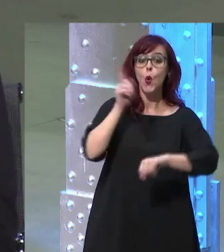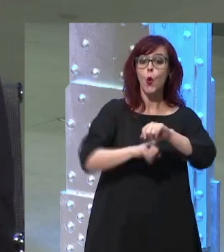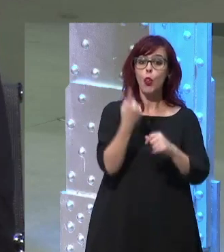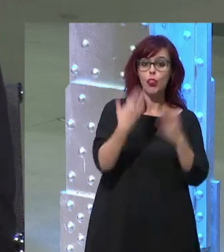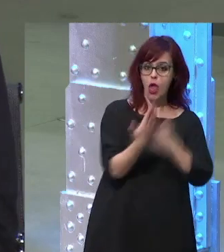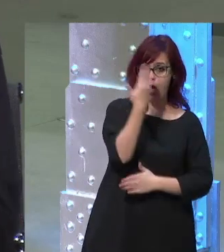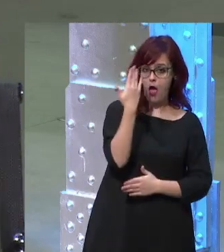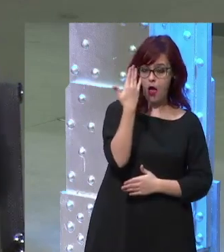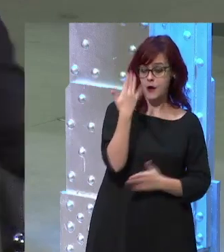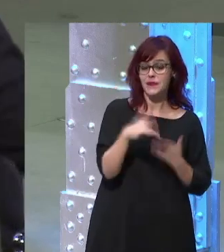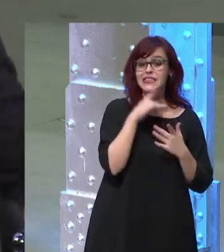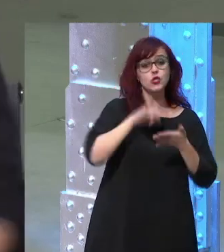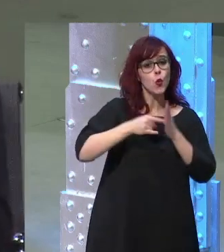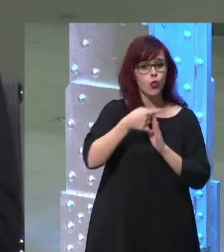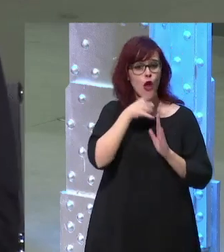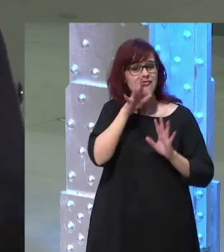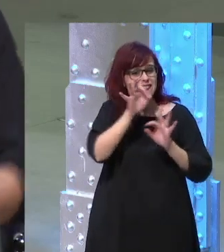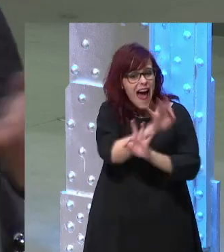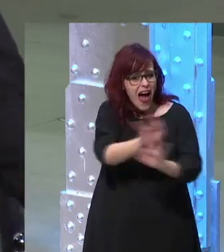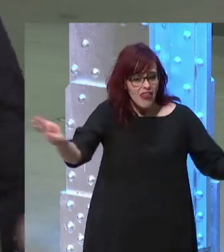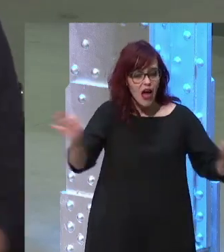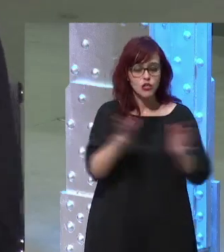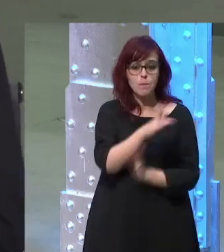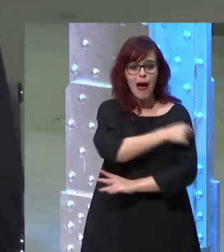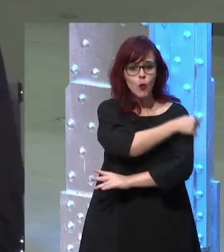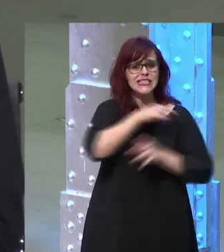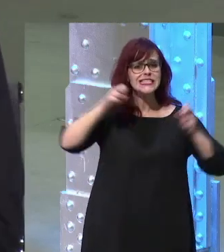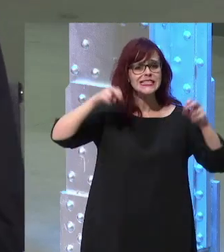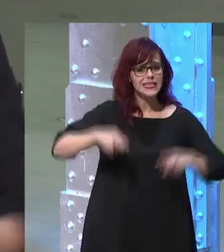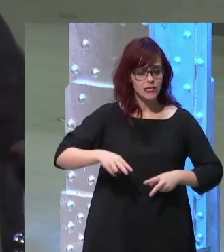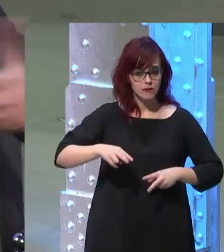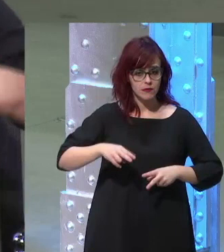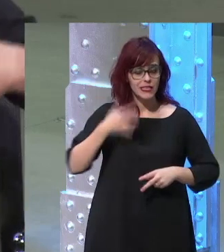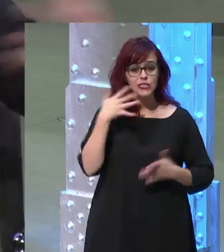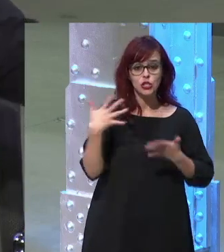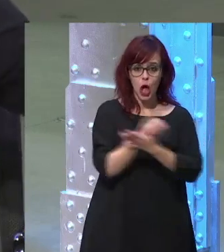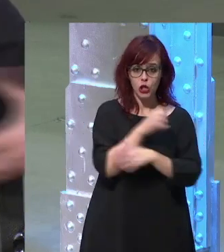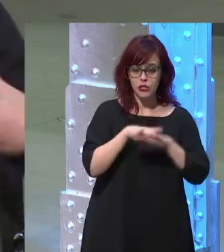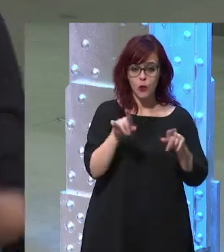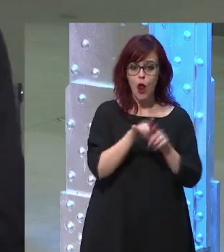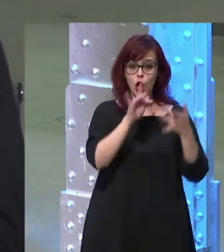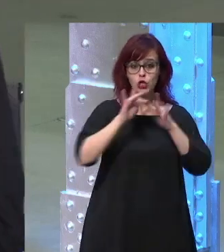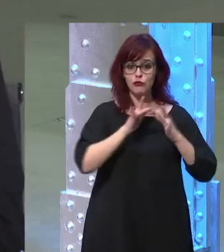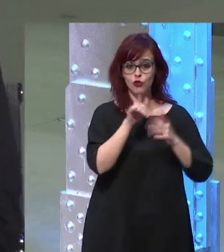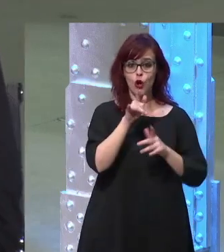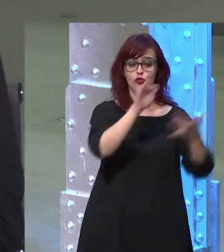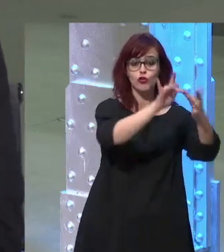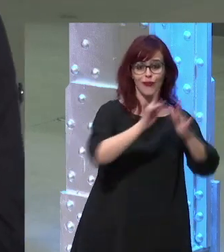un día y nadie hiciera nada y nadie estuviera vacunado, y todos estuviéramos en contacto unos con